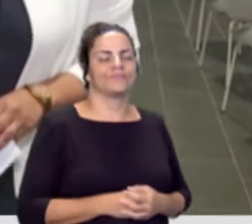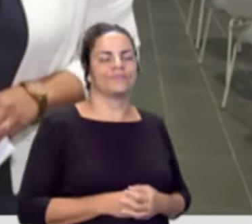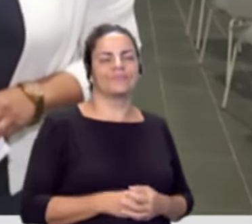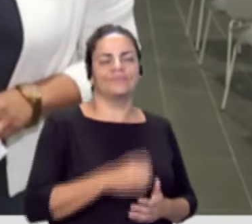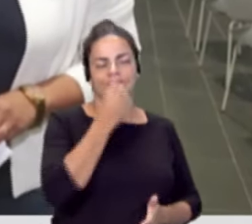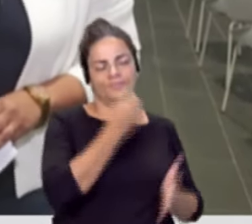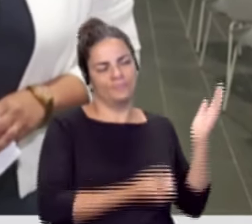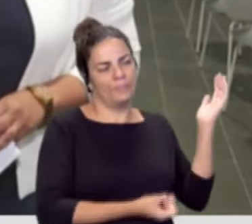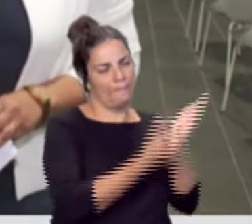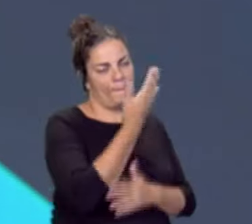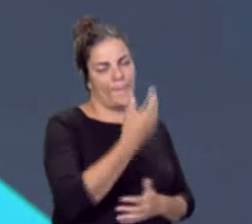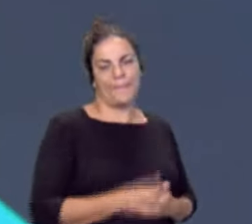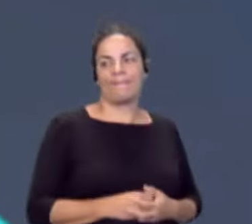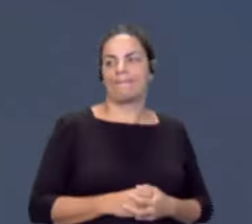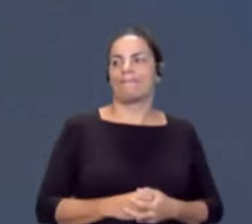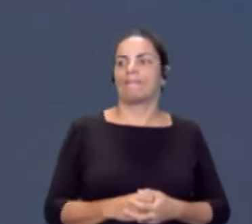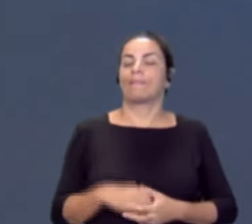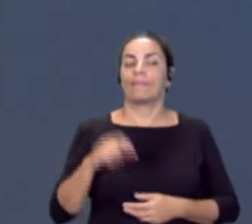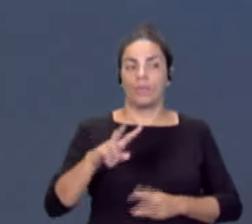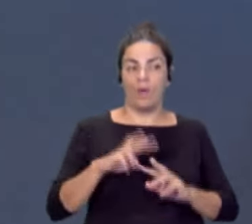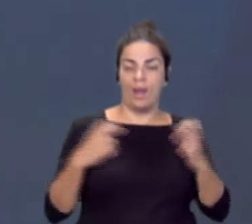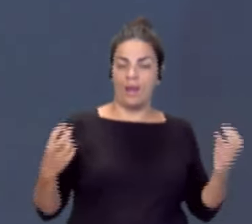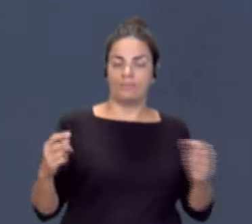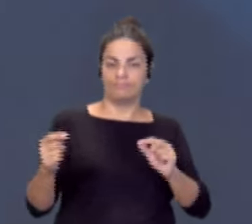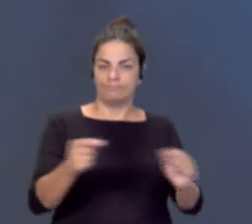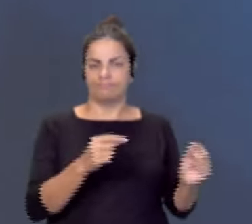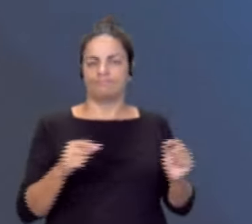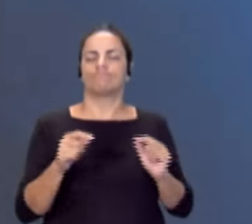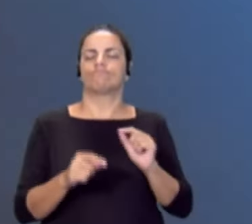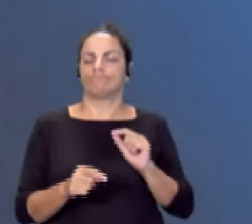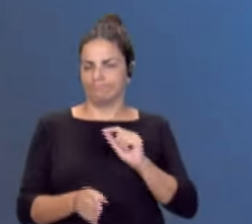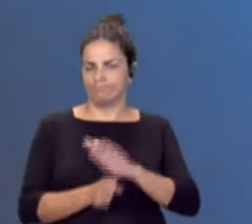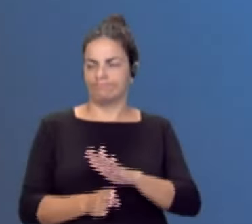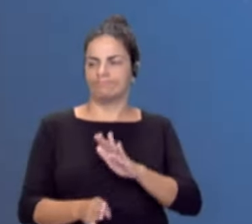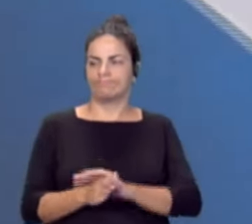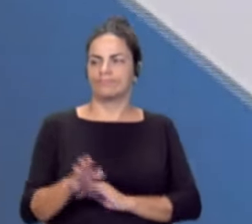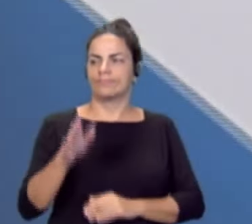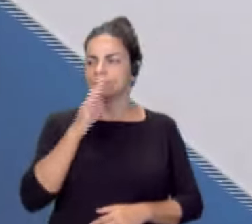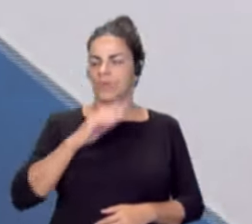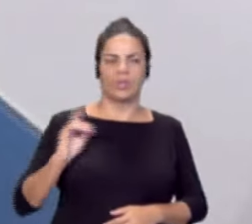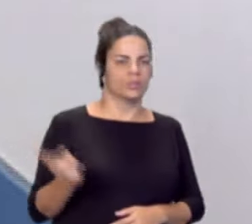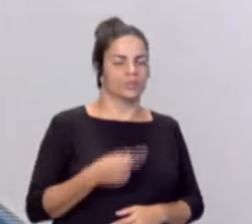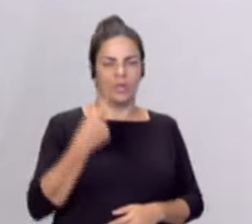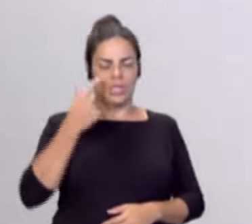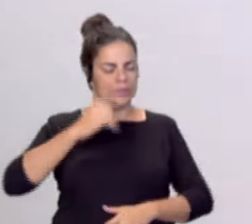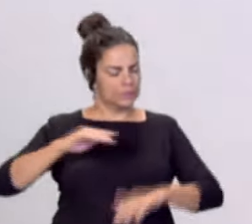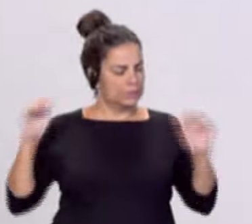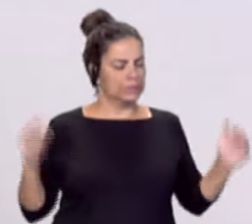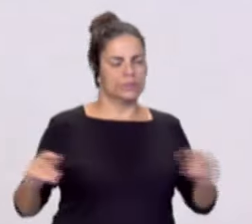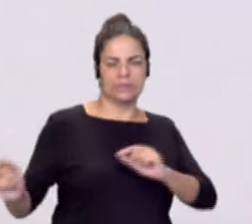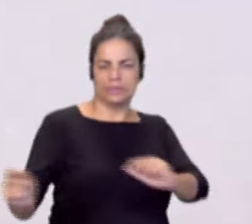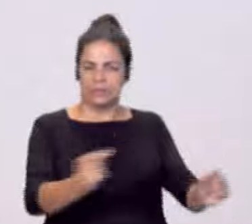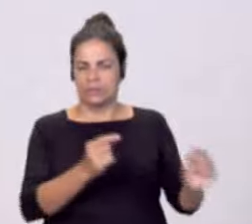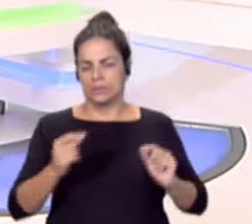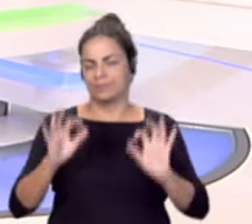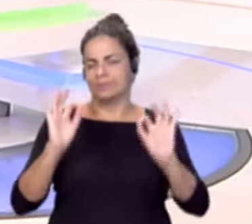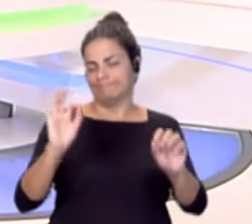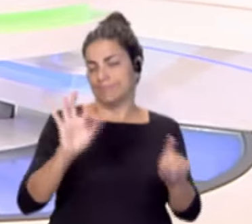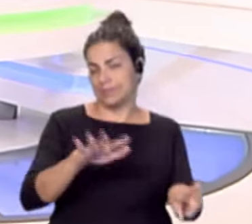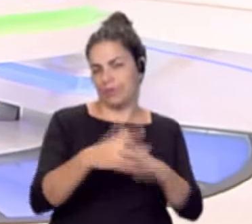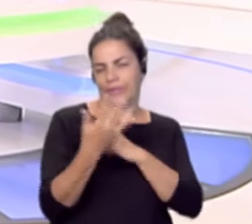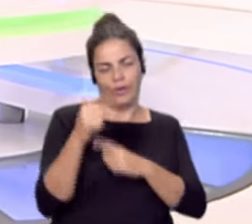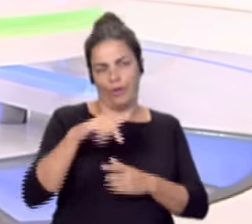Buenos días. Y regresamos a esta mesa de análisis de la actualidad, donde estábamos todas enfrescadas hablando precisamente de lo que ha ocurrido, de la noticia